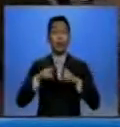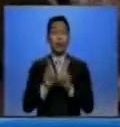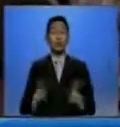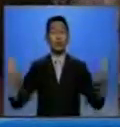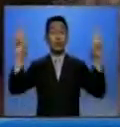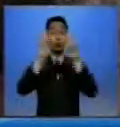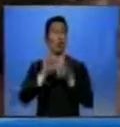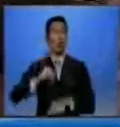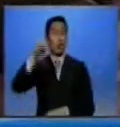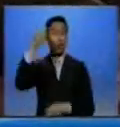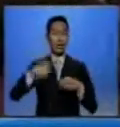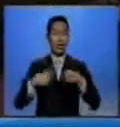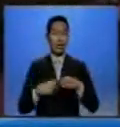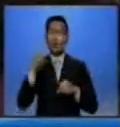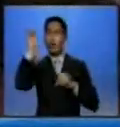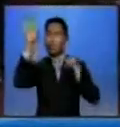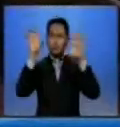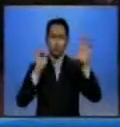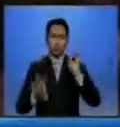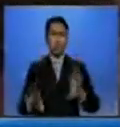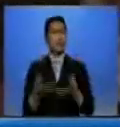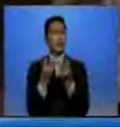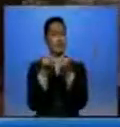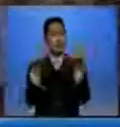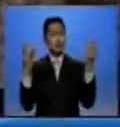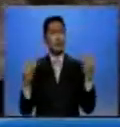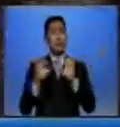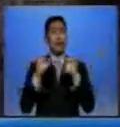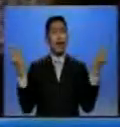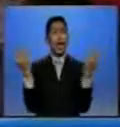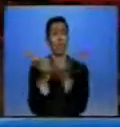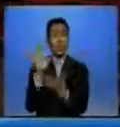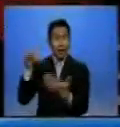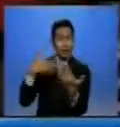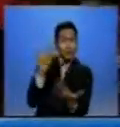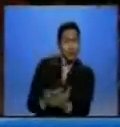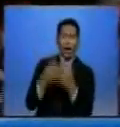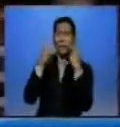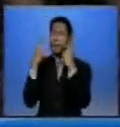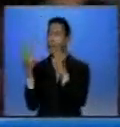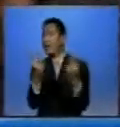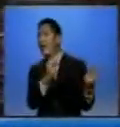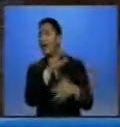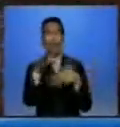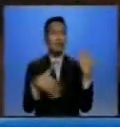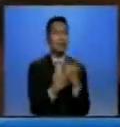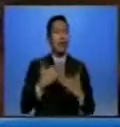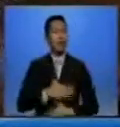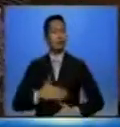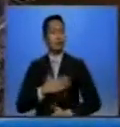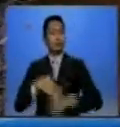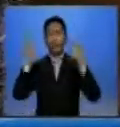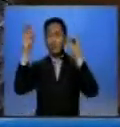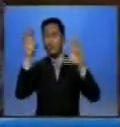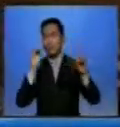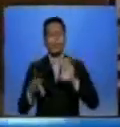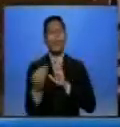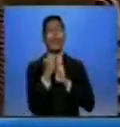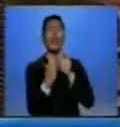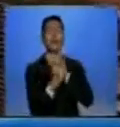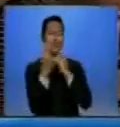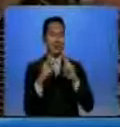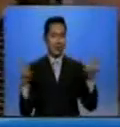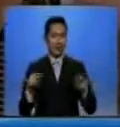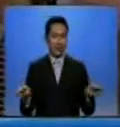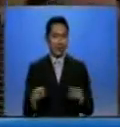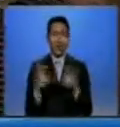se viste de luces. Las familias han llegado hasta este punto para mirar el alumbrado y disfrutar de la decoración navideña. Vamos a hablar con alguna familia por